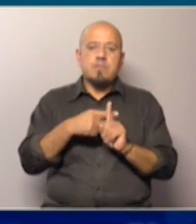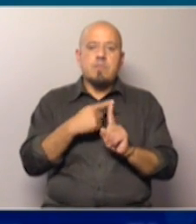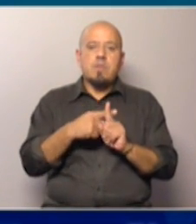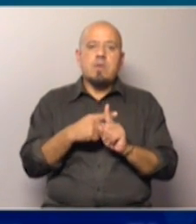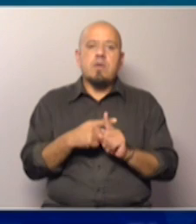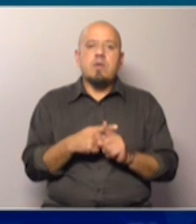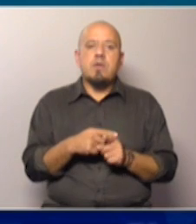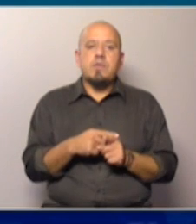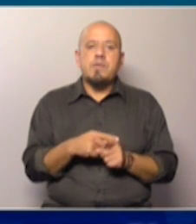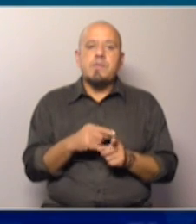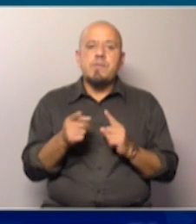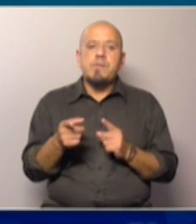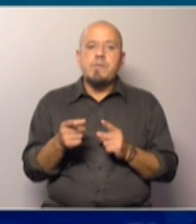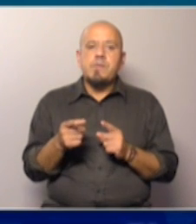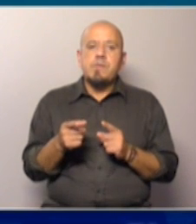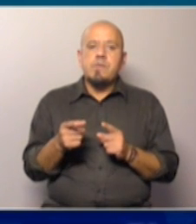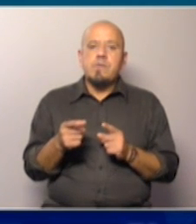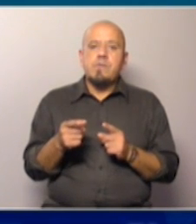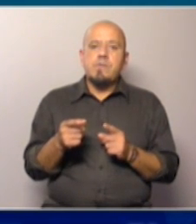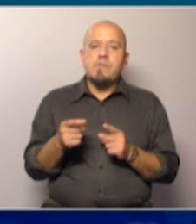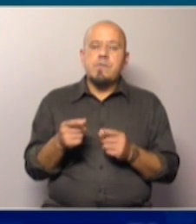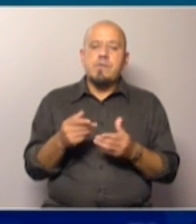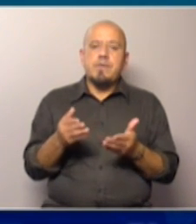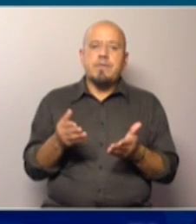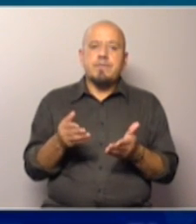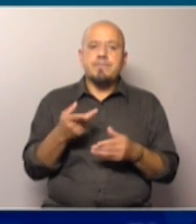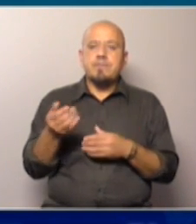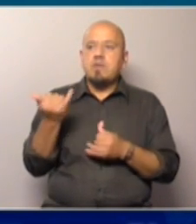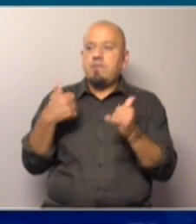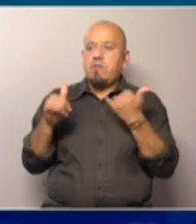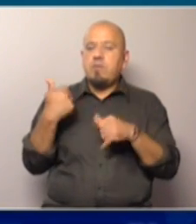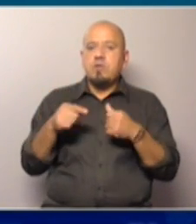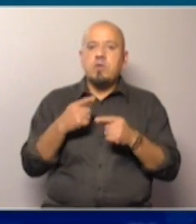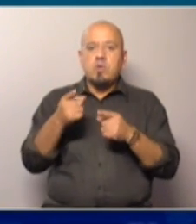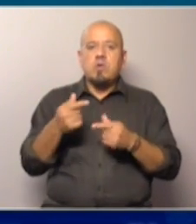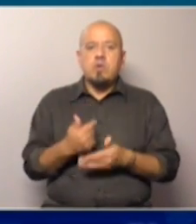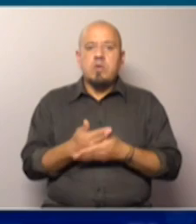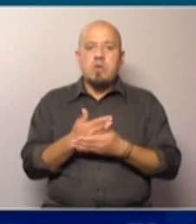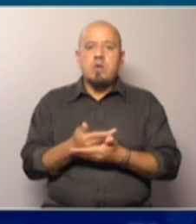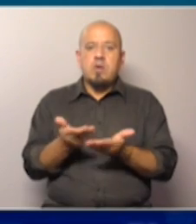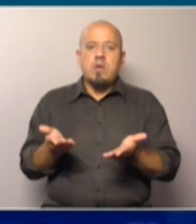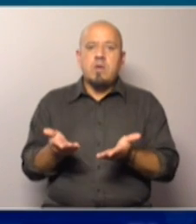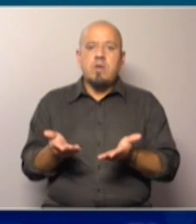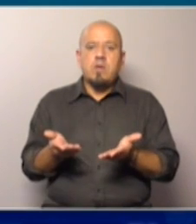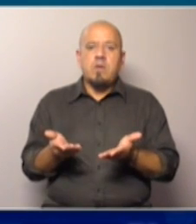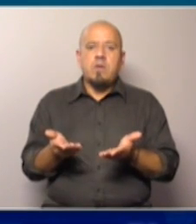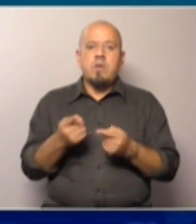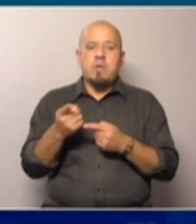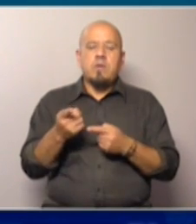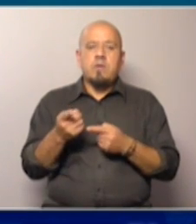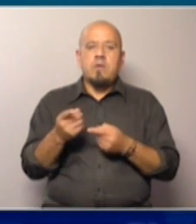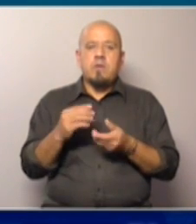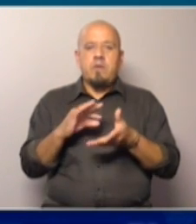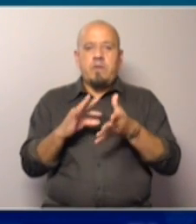estimulamos. Con la cantidad de información que ustedes han proporcionado a la opinión pública y la forma como